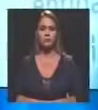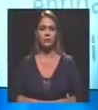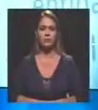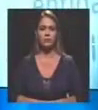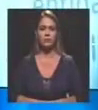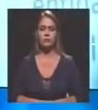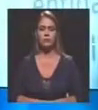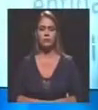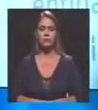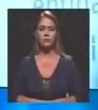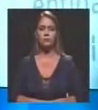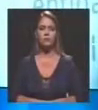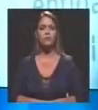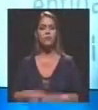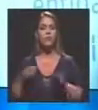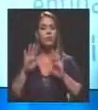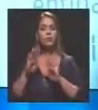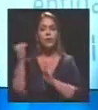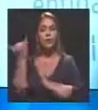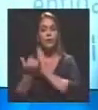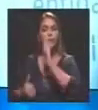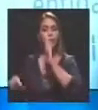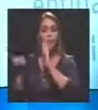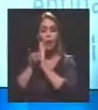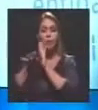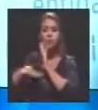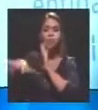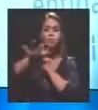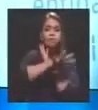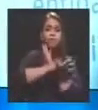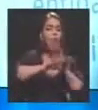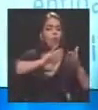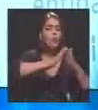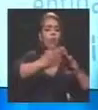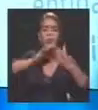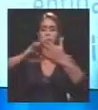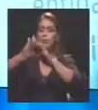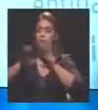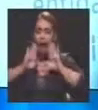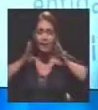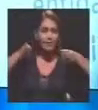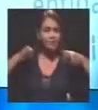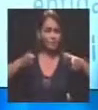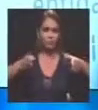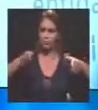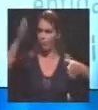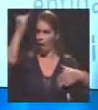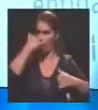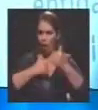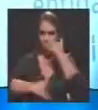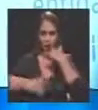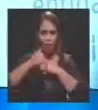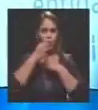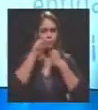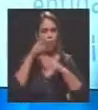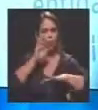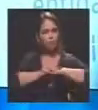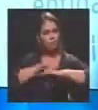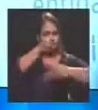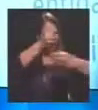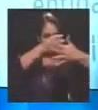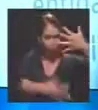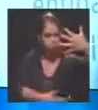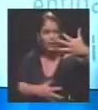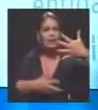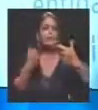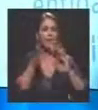graves irregularidades en el manejo de la contingencia en lo que tiene que ver con la atención a los afectados por parte de EPM fueron reveladas hoy por la Contraloría General